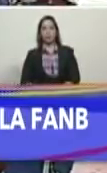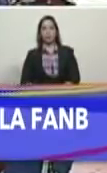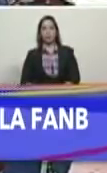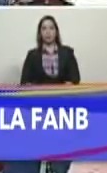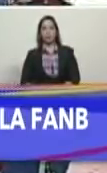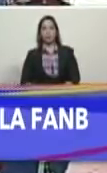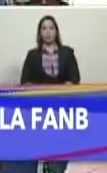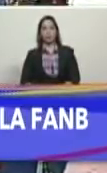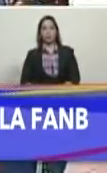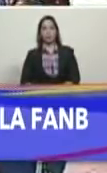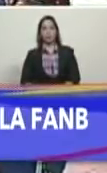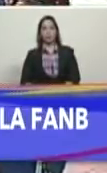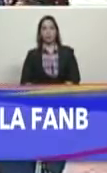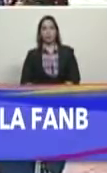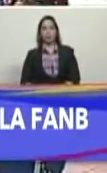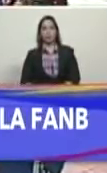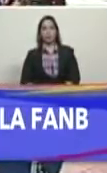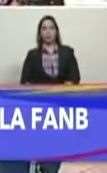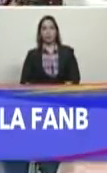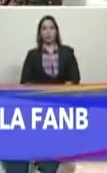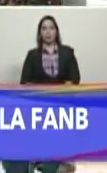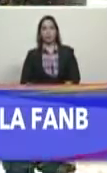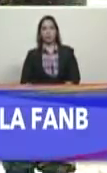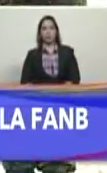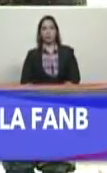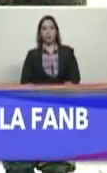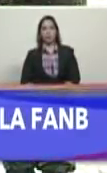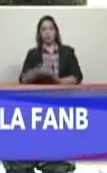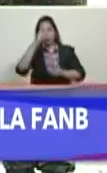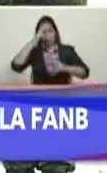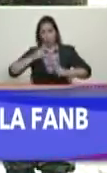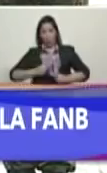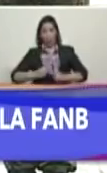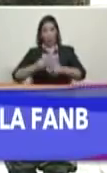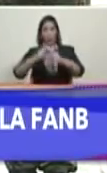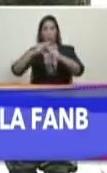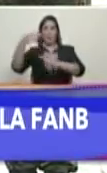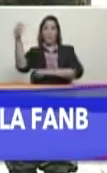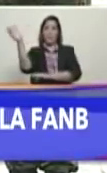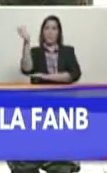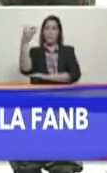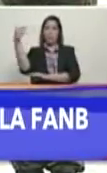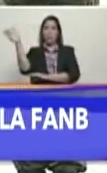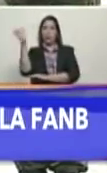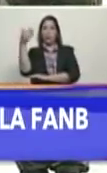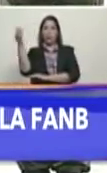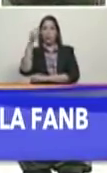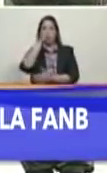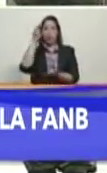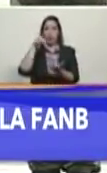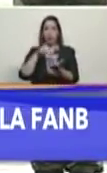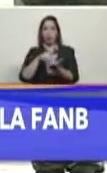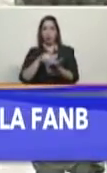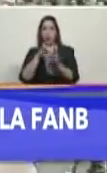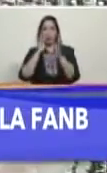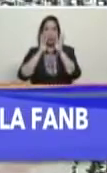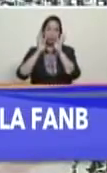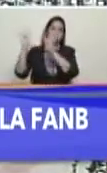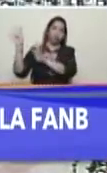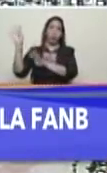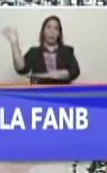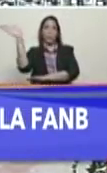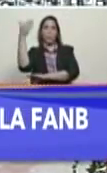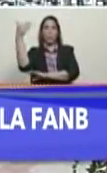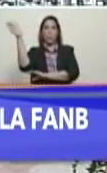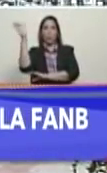¡Vital! ¡Ping! Honores a la bandera nacional. Con vista a la